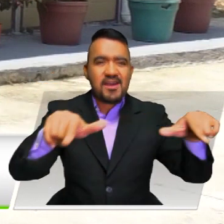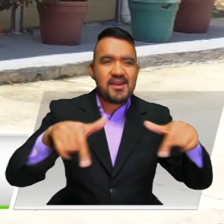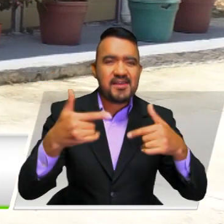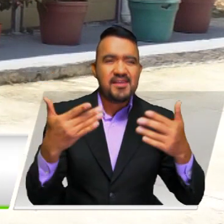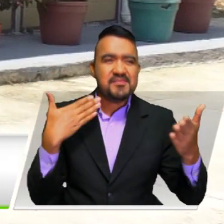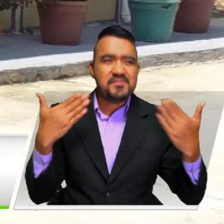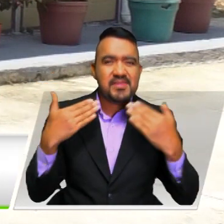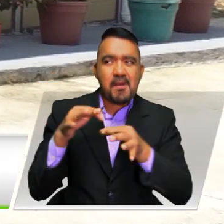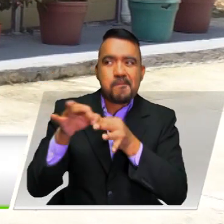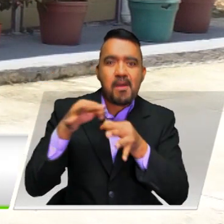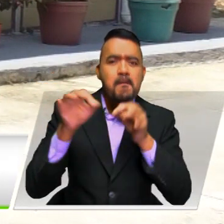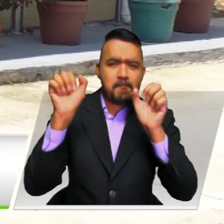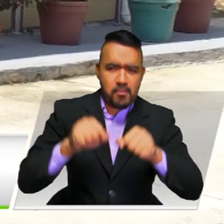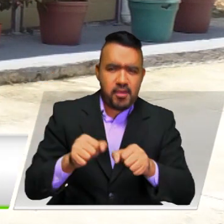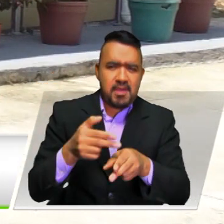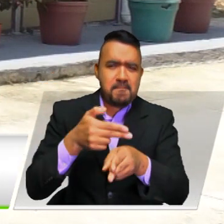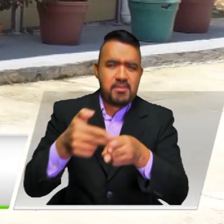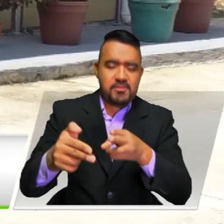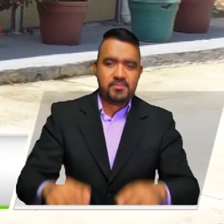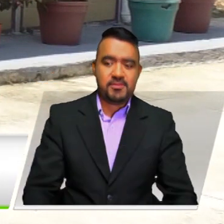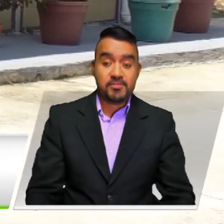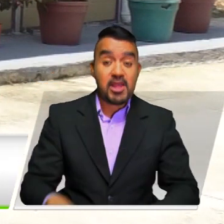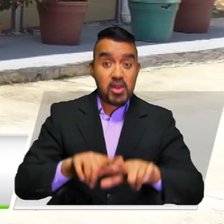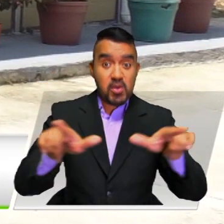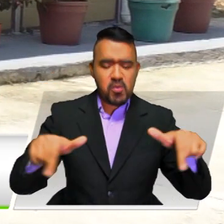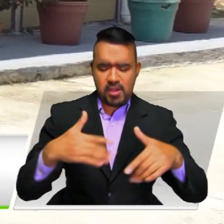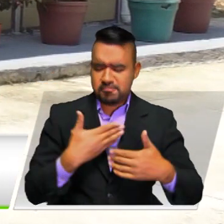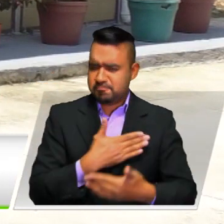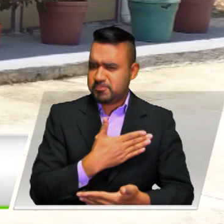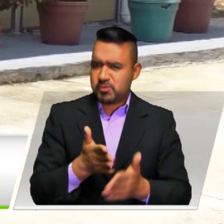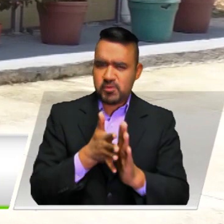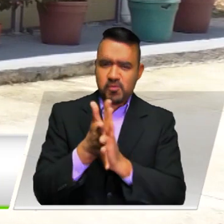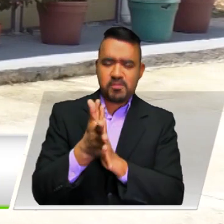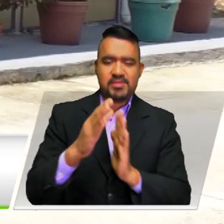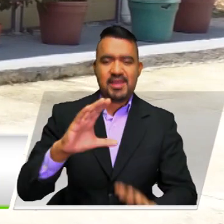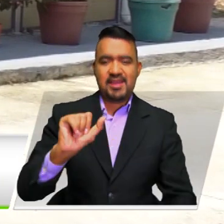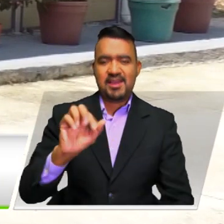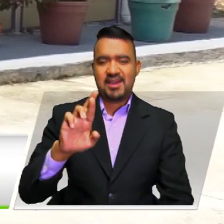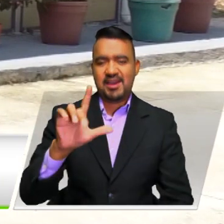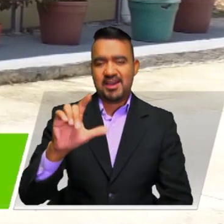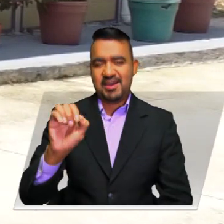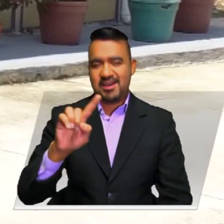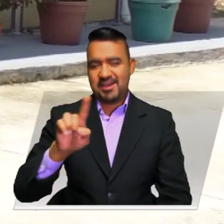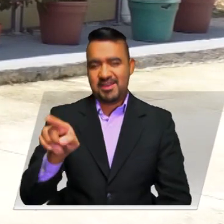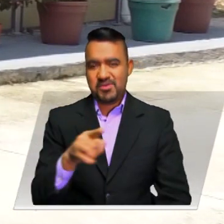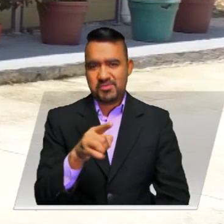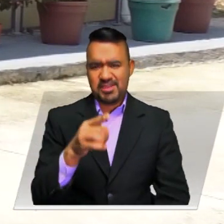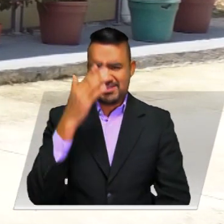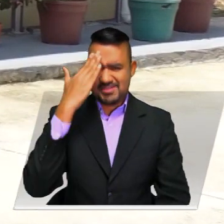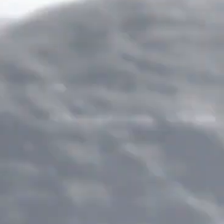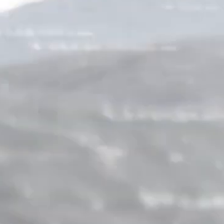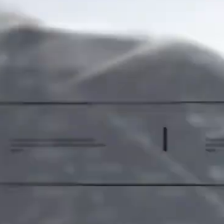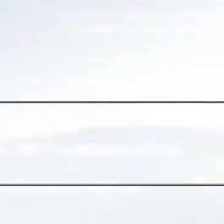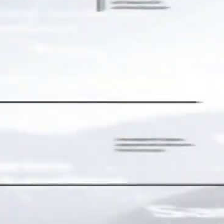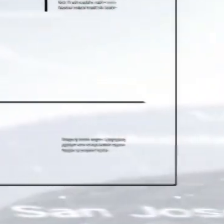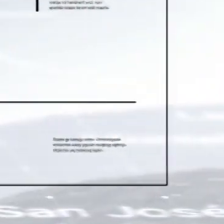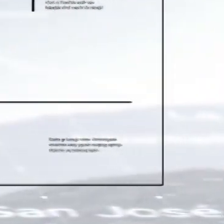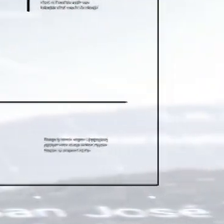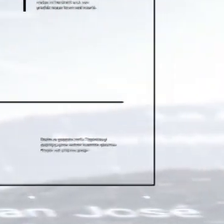Desde el centro poblado La Clarita en Amagá, informó Carlos Julio Romero, porque en Teleantioquia Noticias, la región se siente.